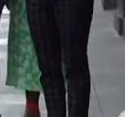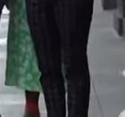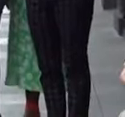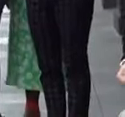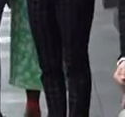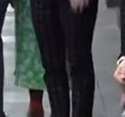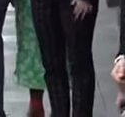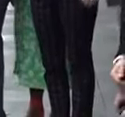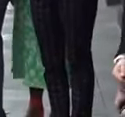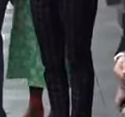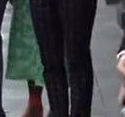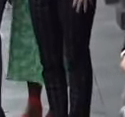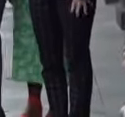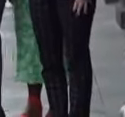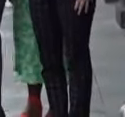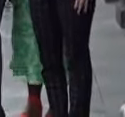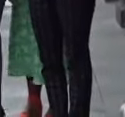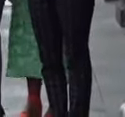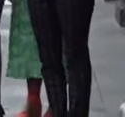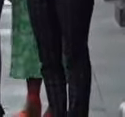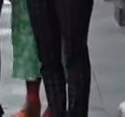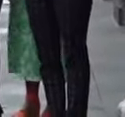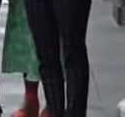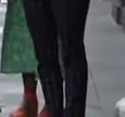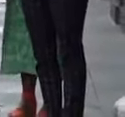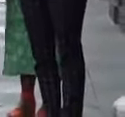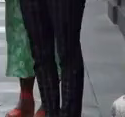De frente. Frente al frente.